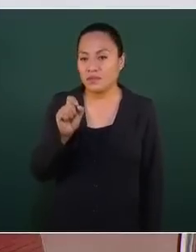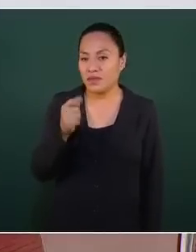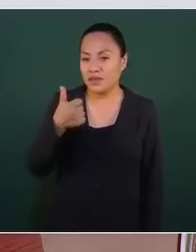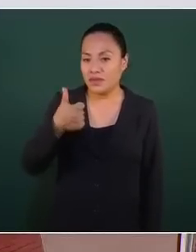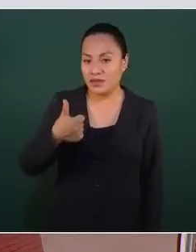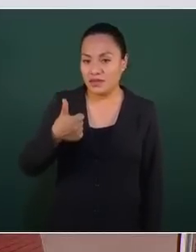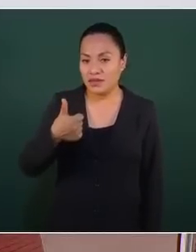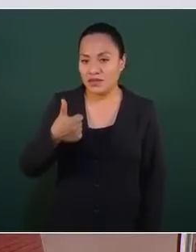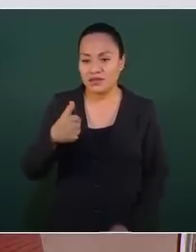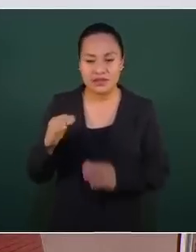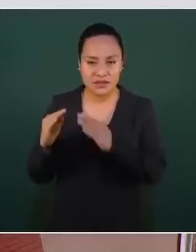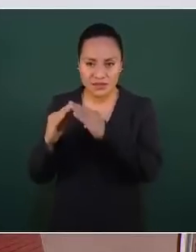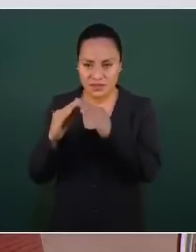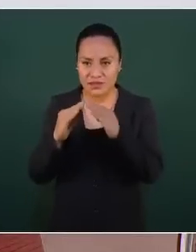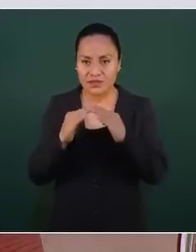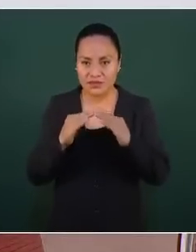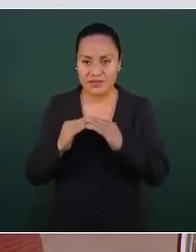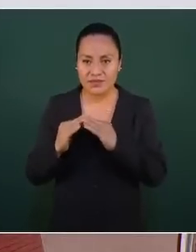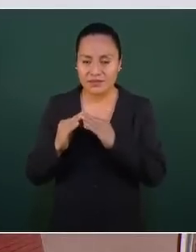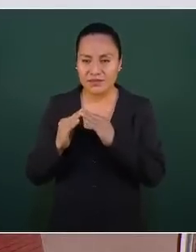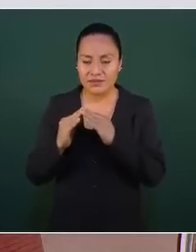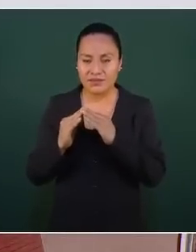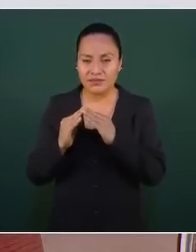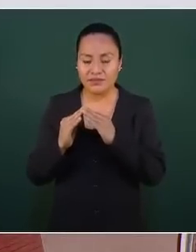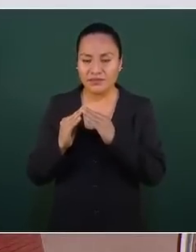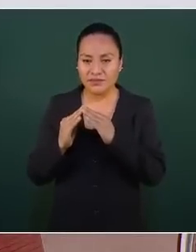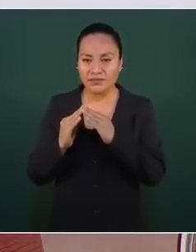74,526 viviendas